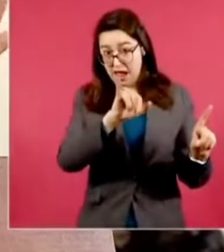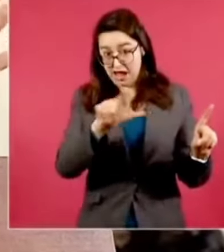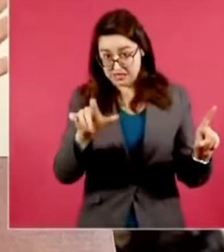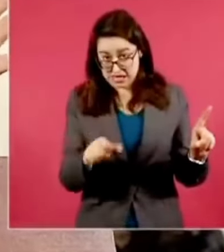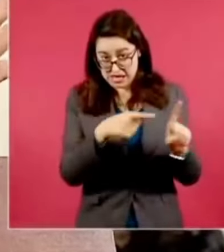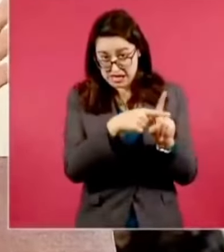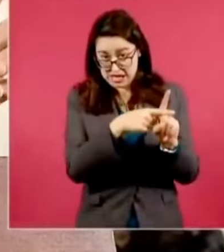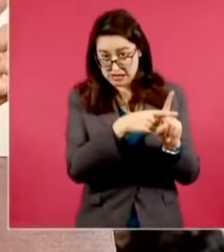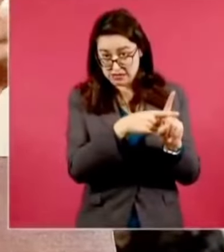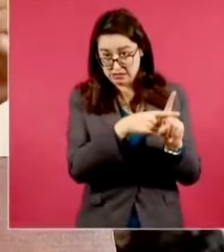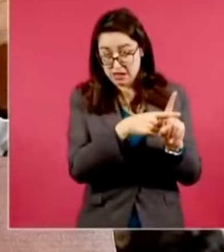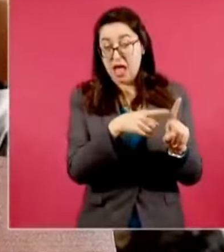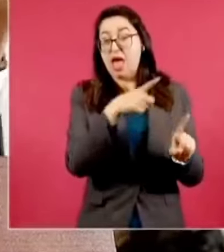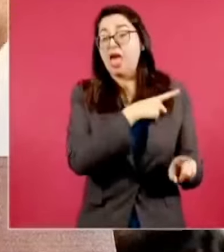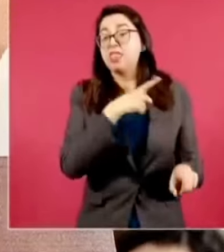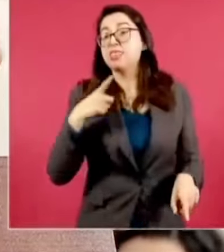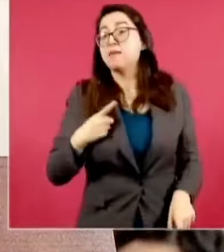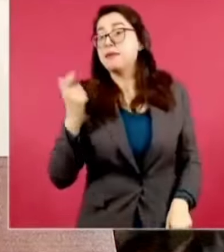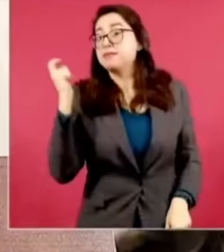Eso está ahí,